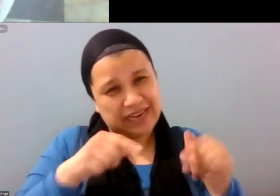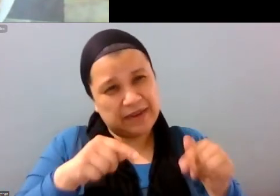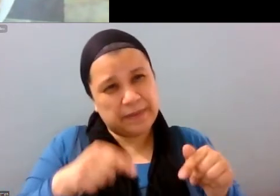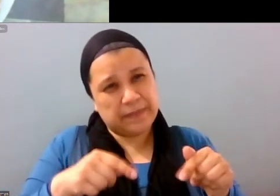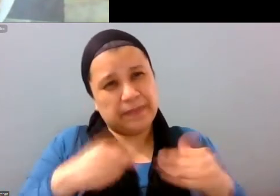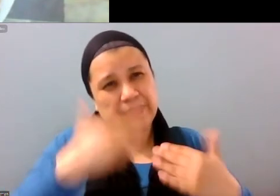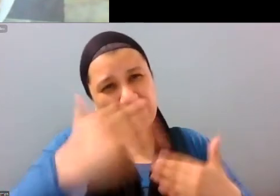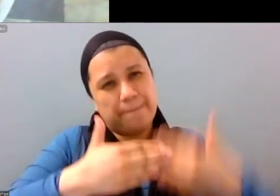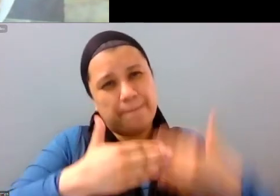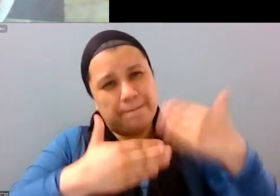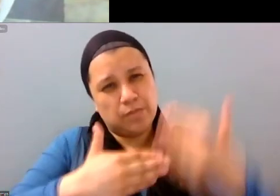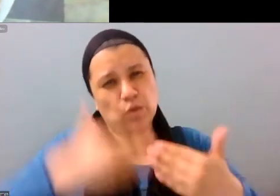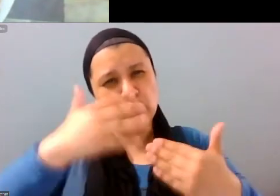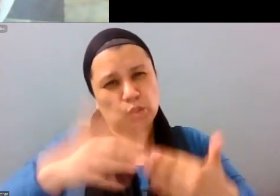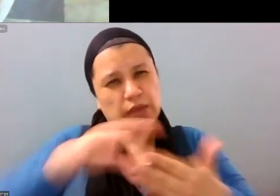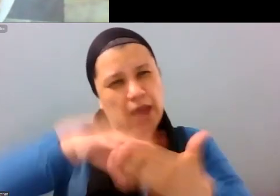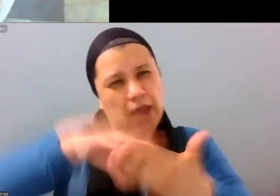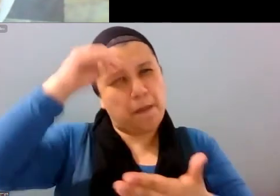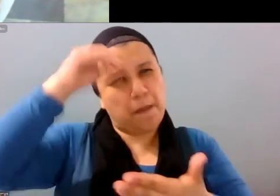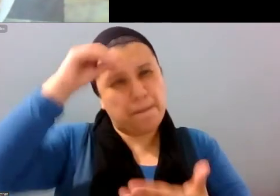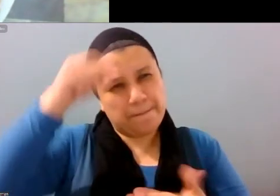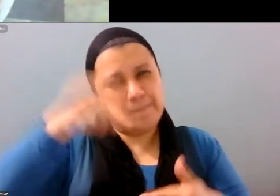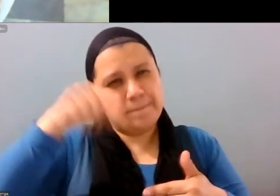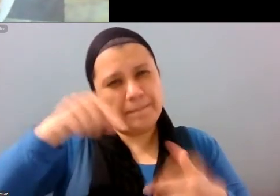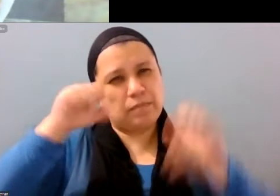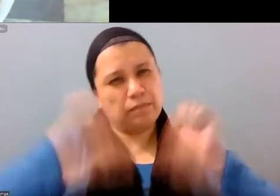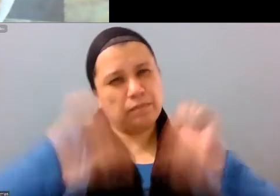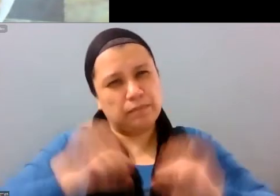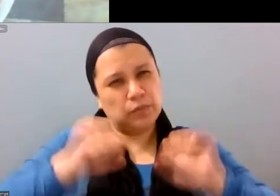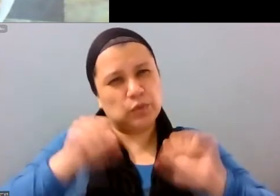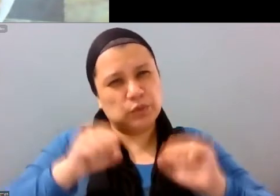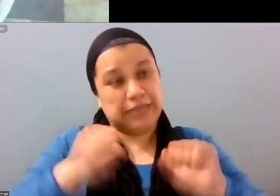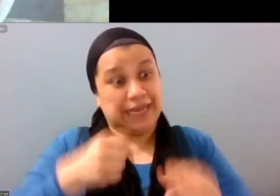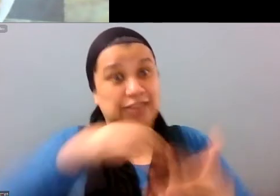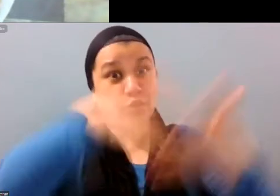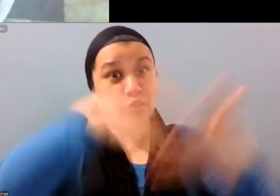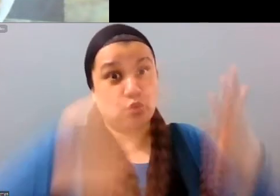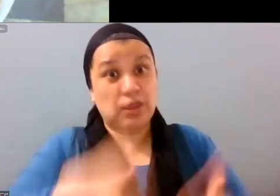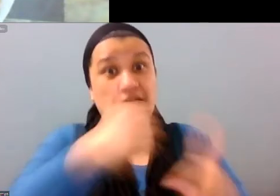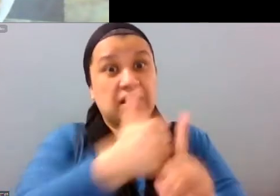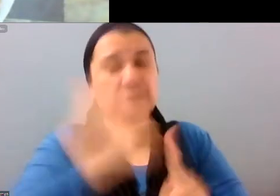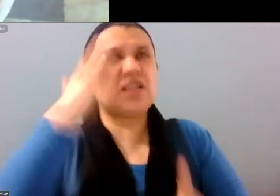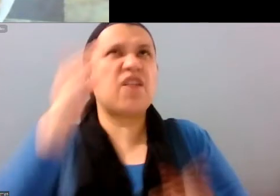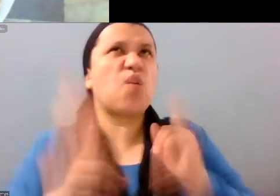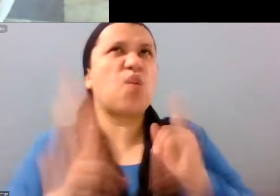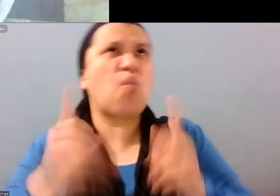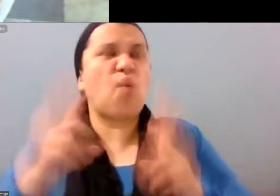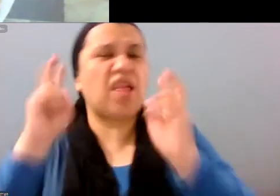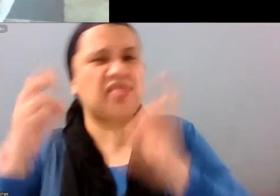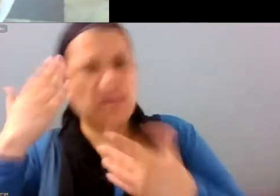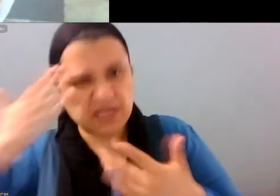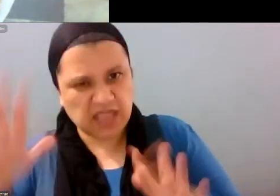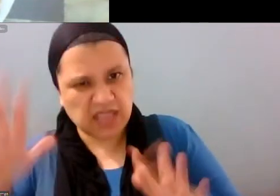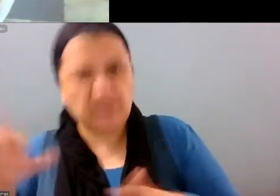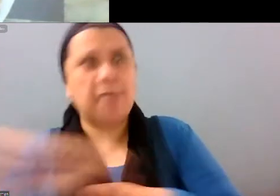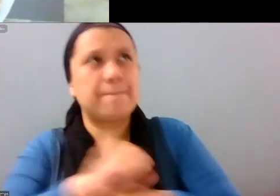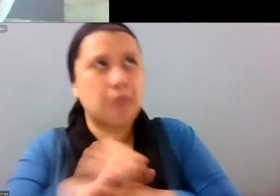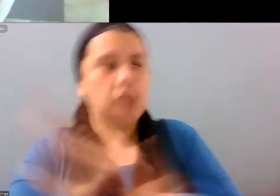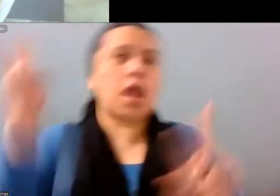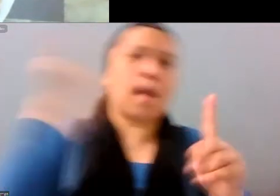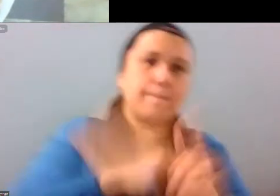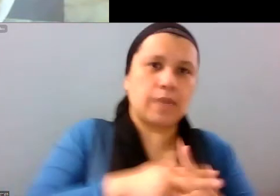aprendizaje que tuviera la posibilidad de ser el estudiante revisar lo que sabía sobre algún tema practicar aplicar llegar a